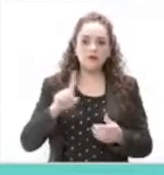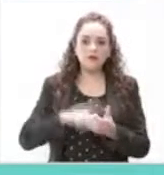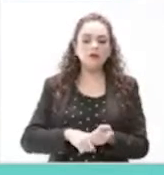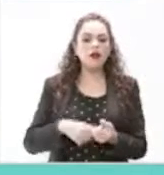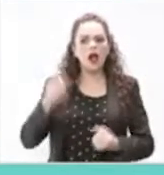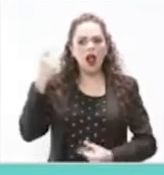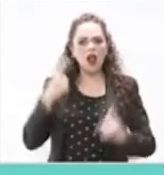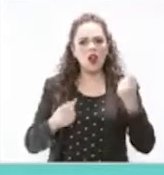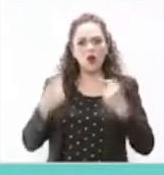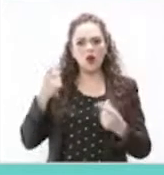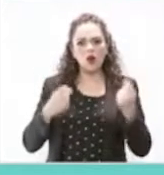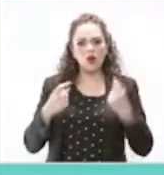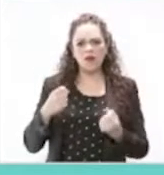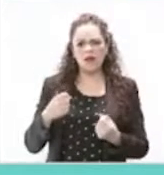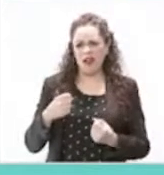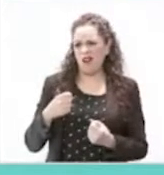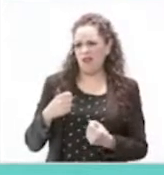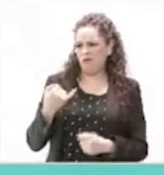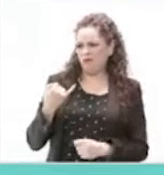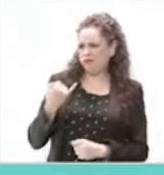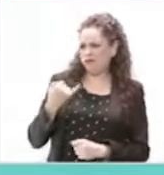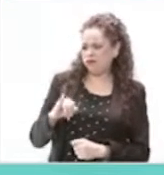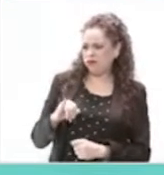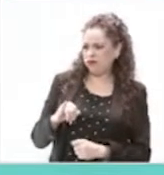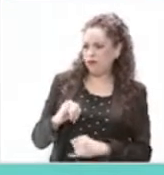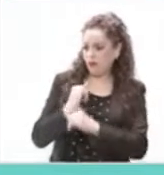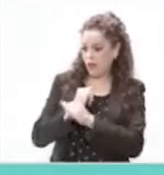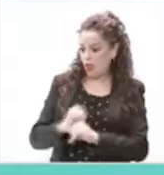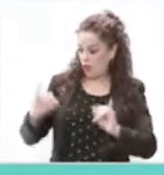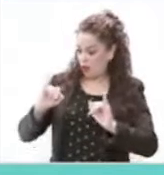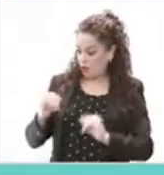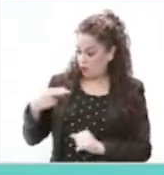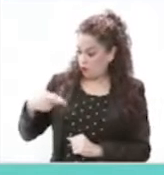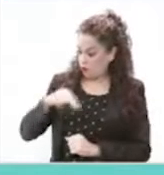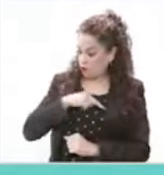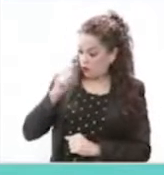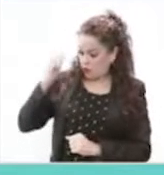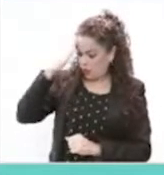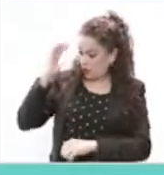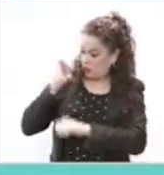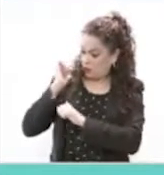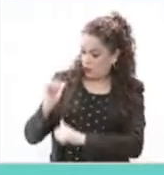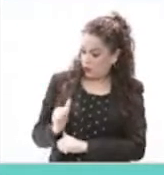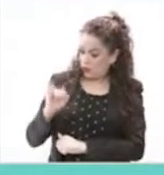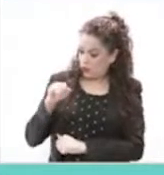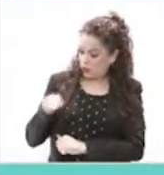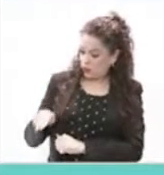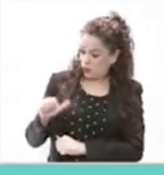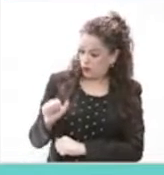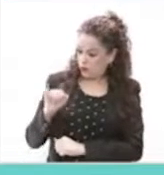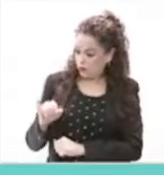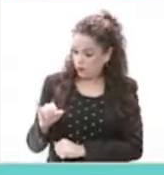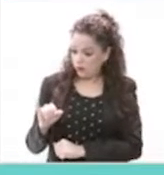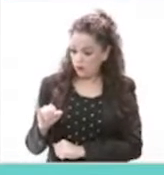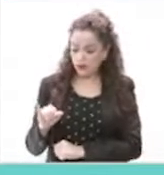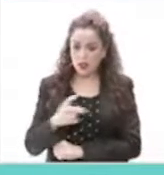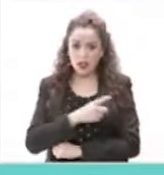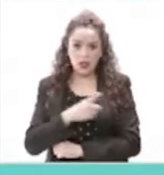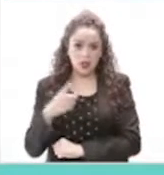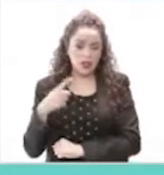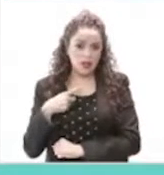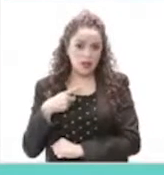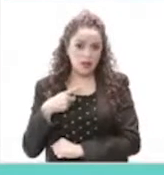algunos casos la imparcialidad, la autonomía que como comisionadas y como comisionados debemos de tener